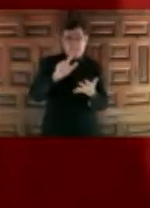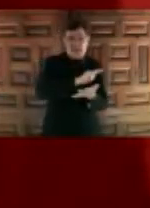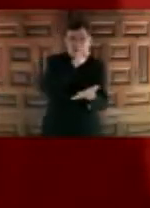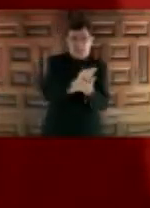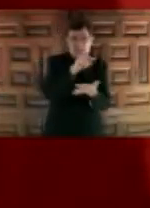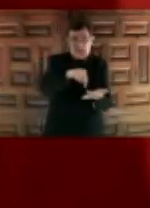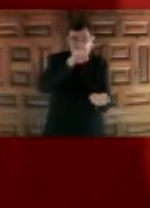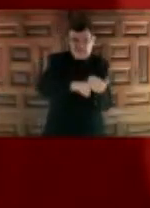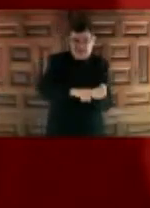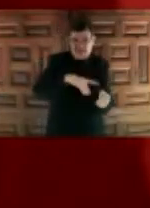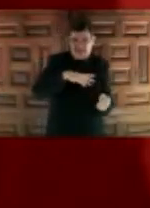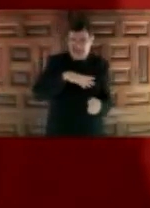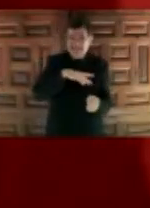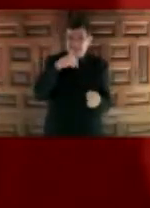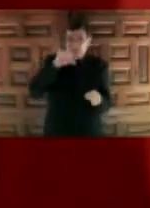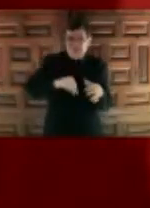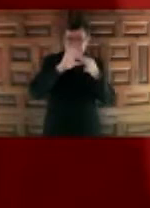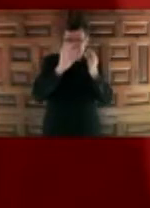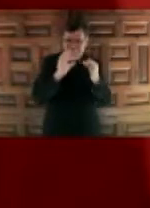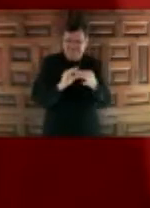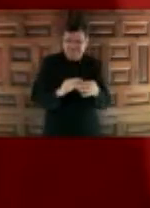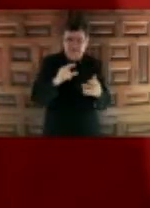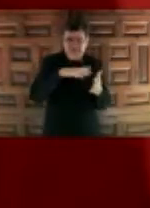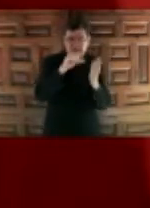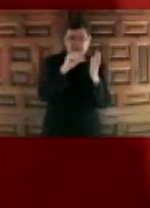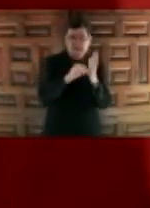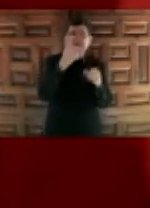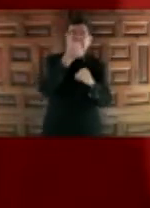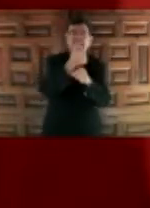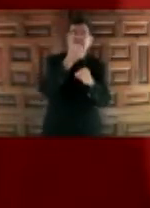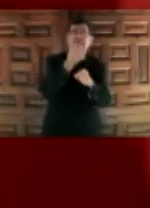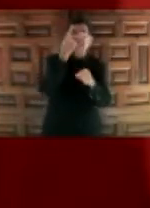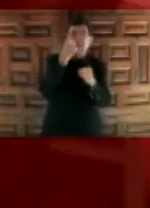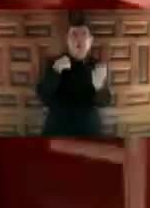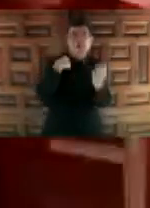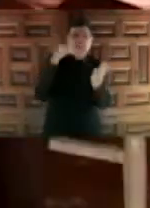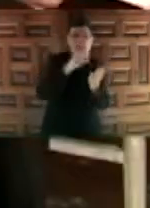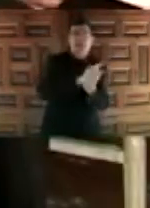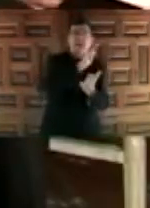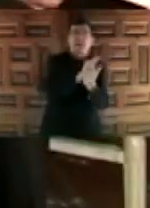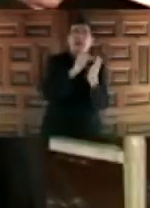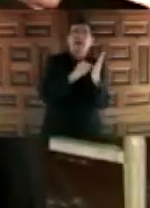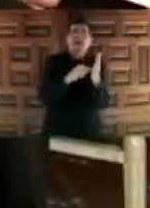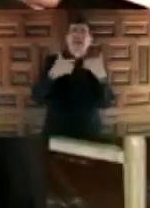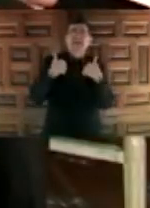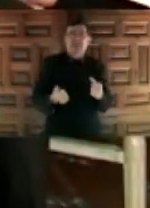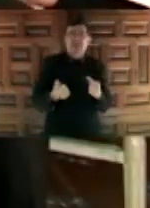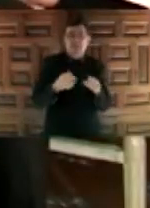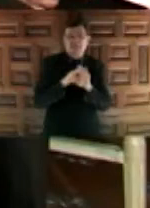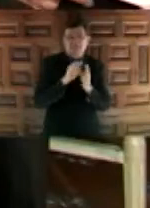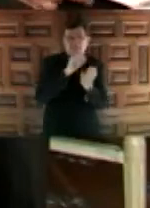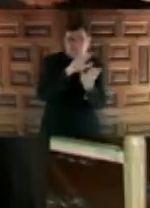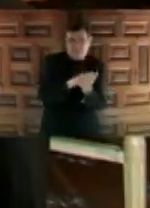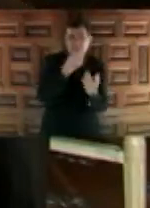ley de la que estamos hablando el día de hoy nos establece en su artículo sexto, para efectos de esta presente ley, se entenderá por, y